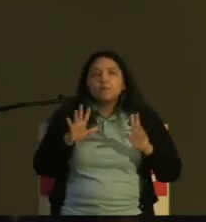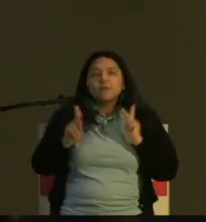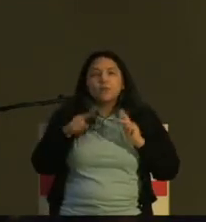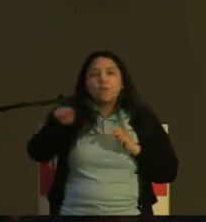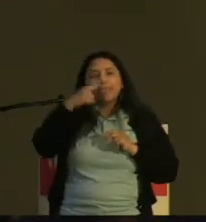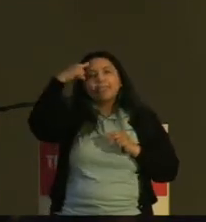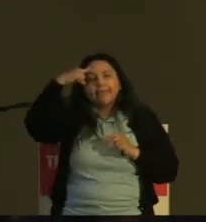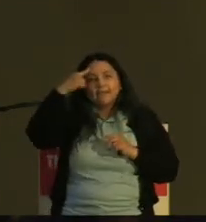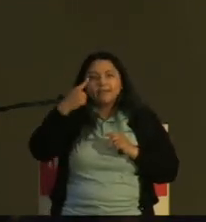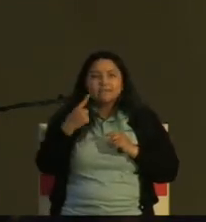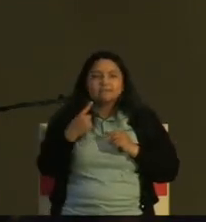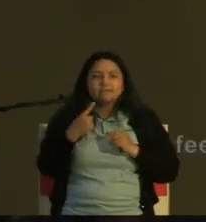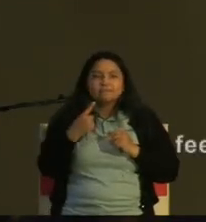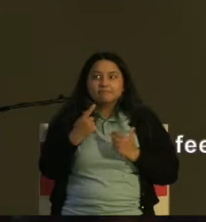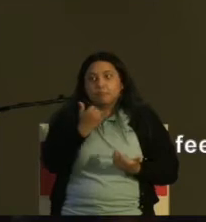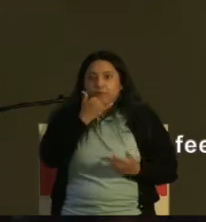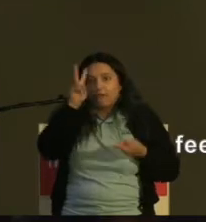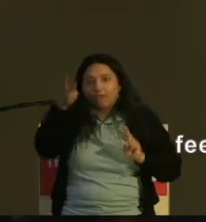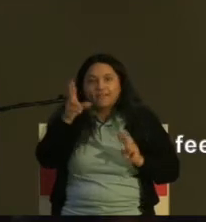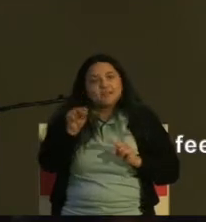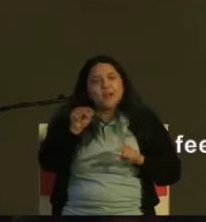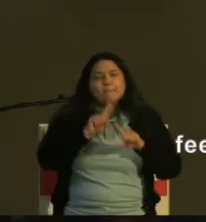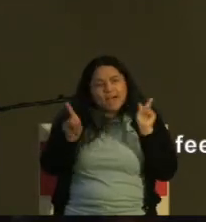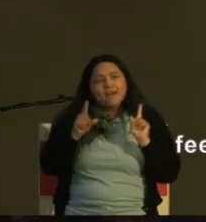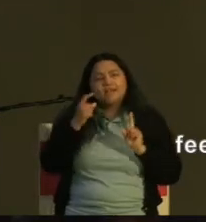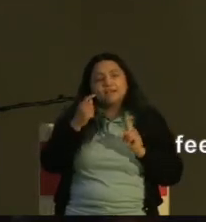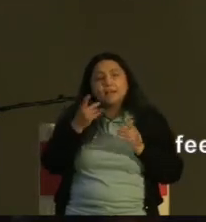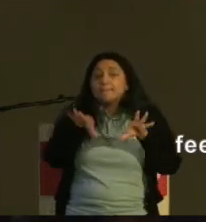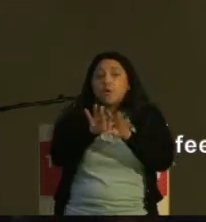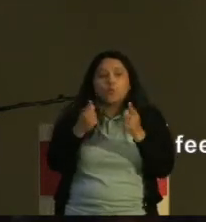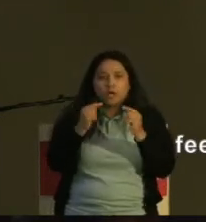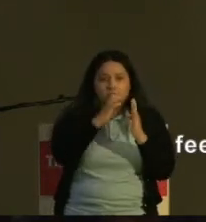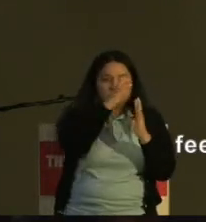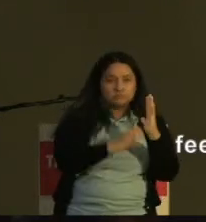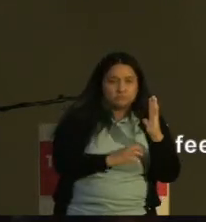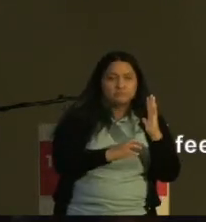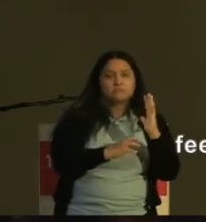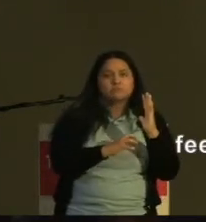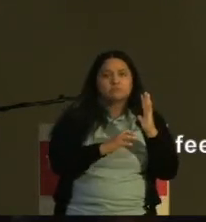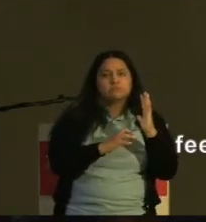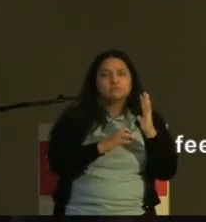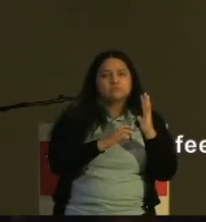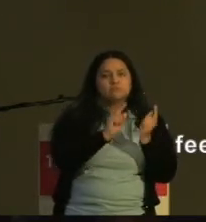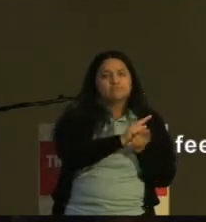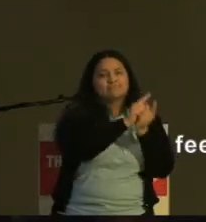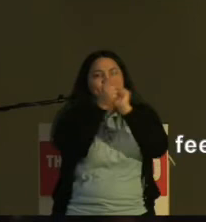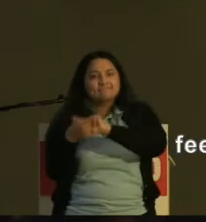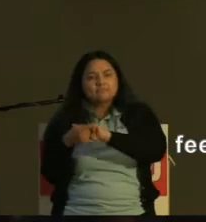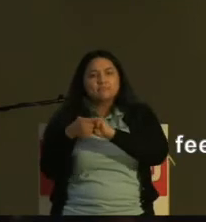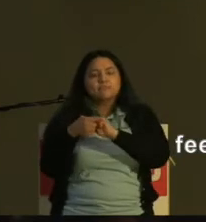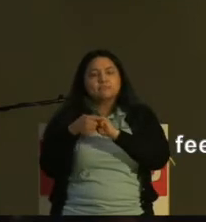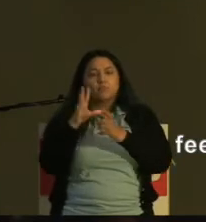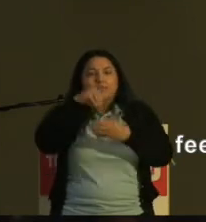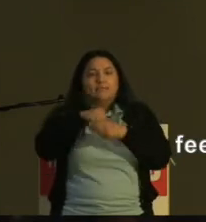su tiempo. Pero lo que importa es que haya un texto que funcione con sus propias reglas.